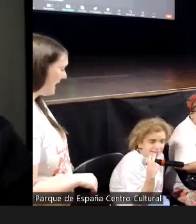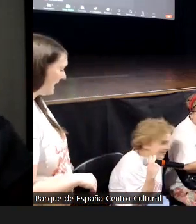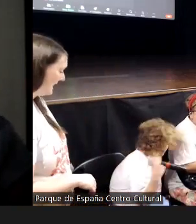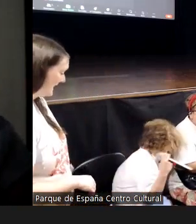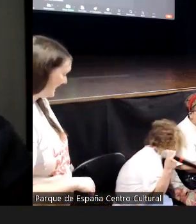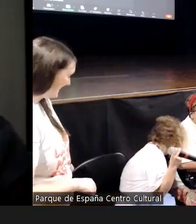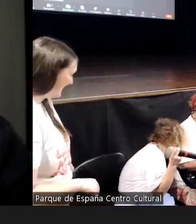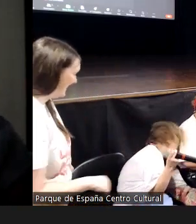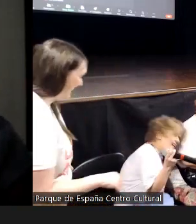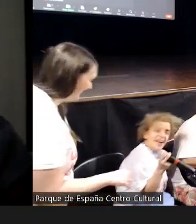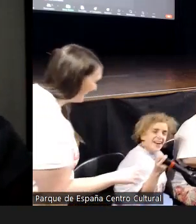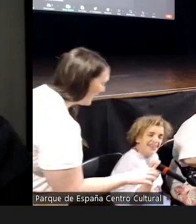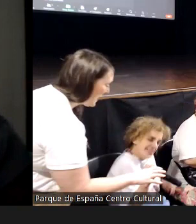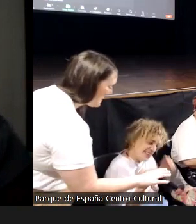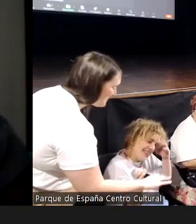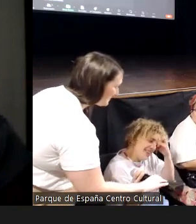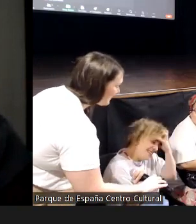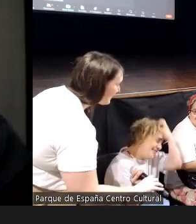no